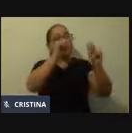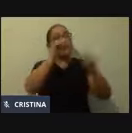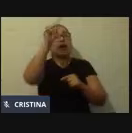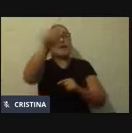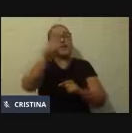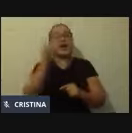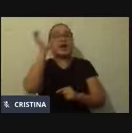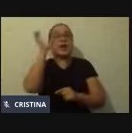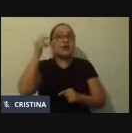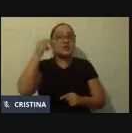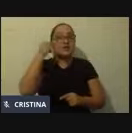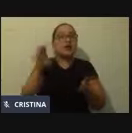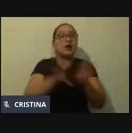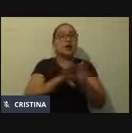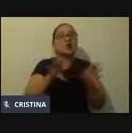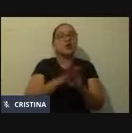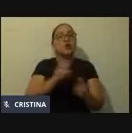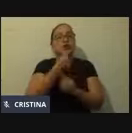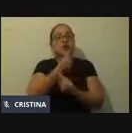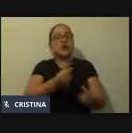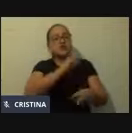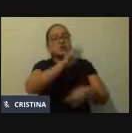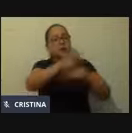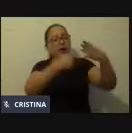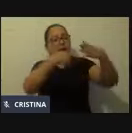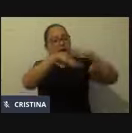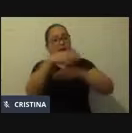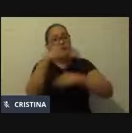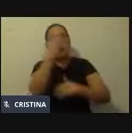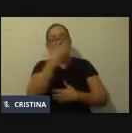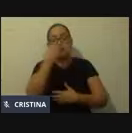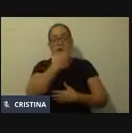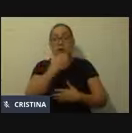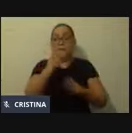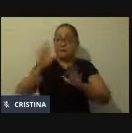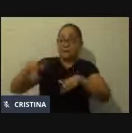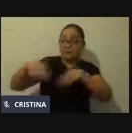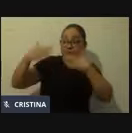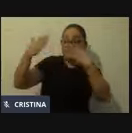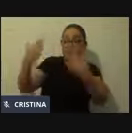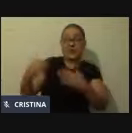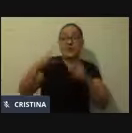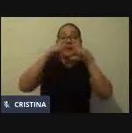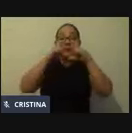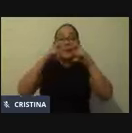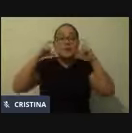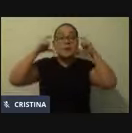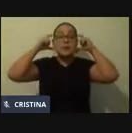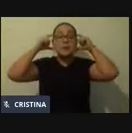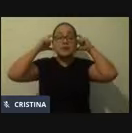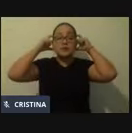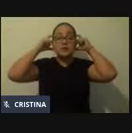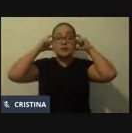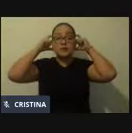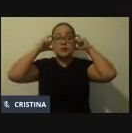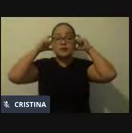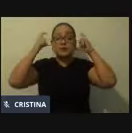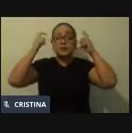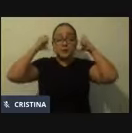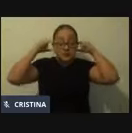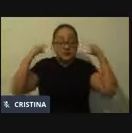a la escuela, ¿no? Entonces llega el niñito con su tapabocas, en ese momento tira el tapabocas a un bote de